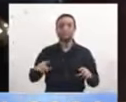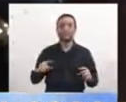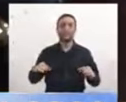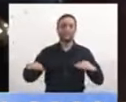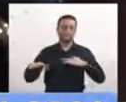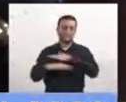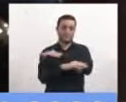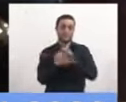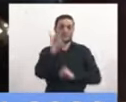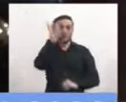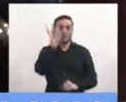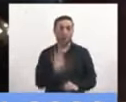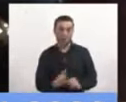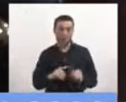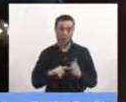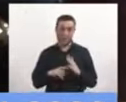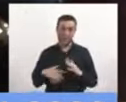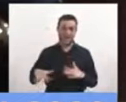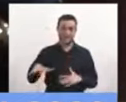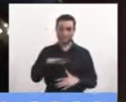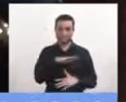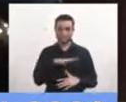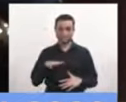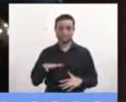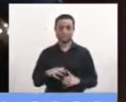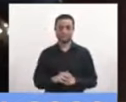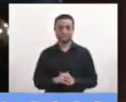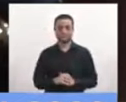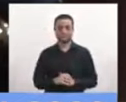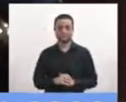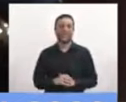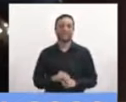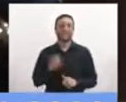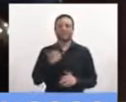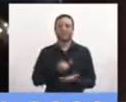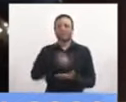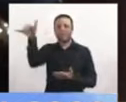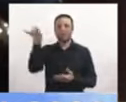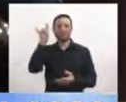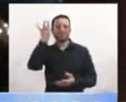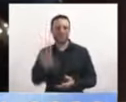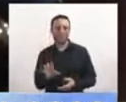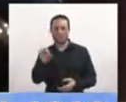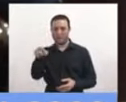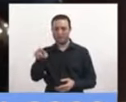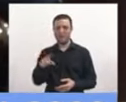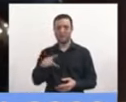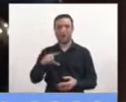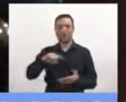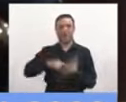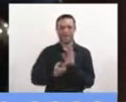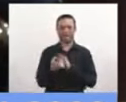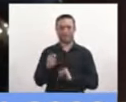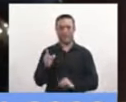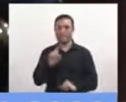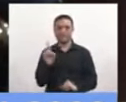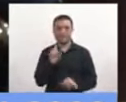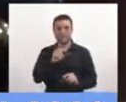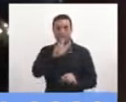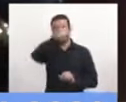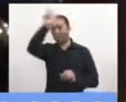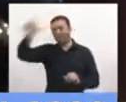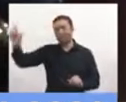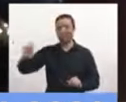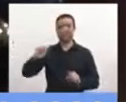todo porteño. Yo calculo que en Formosa debe haber alguno, igual que en Córdoba, que había un montón, organizar cómo ingresaban al territorio nacional de la